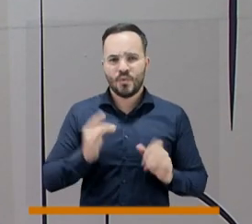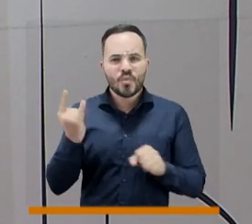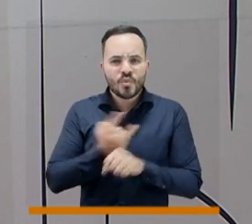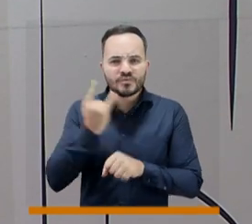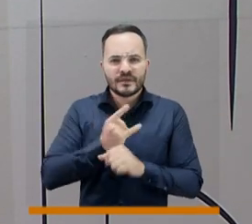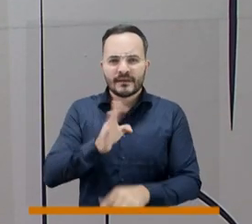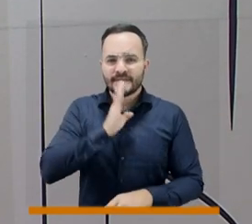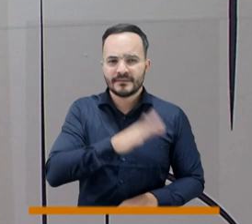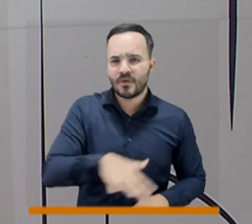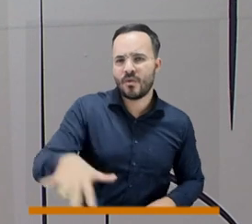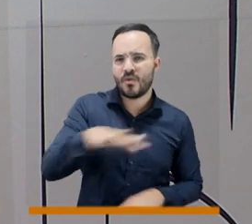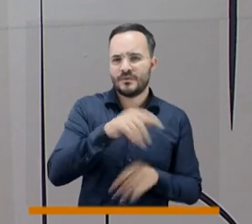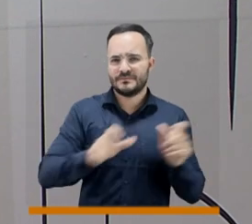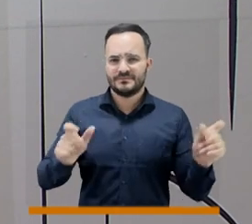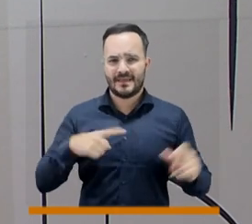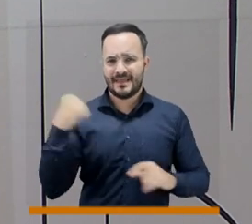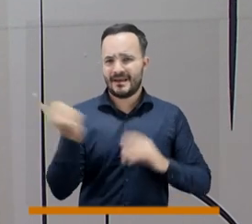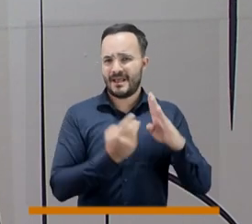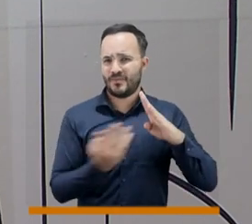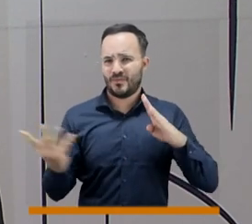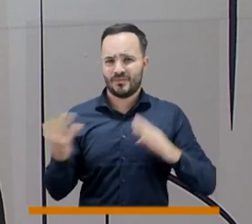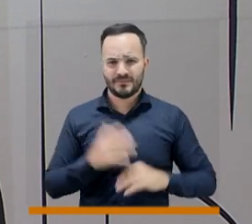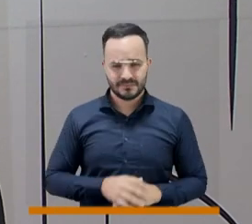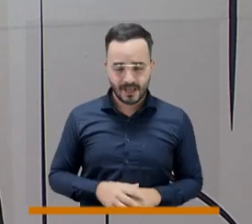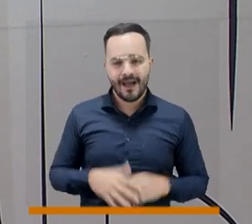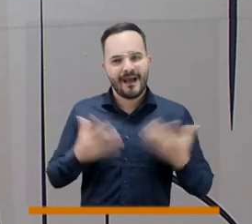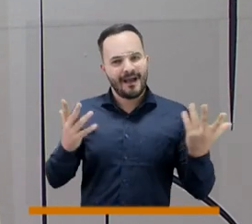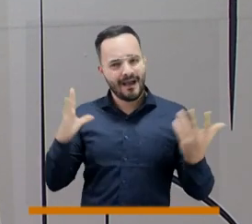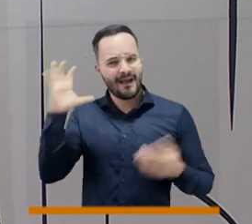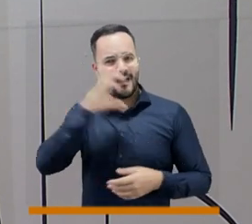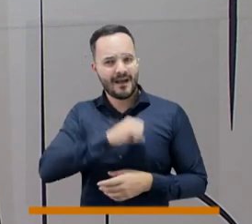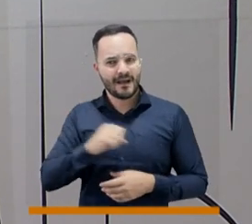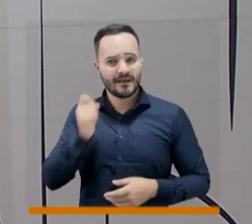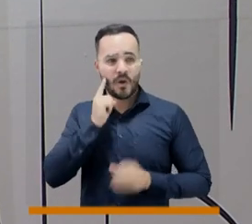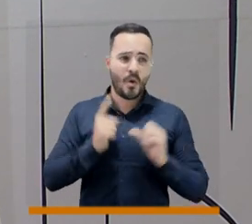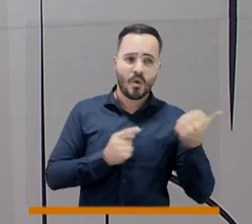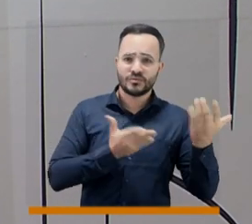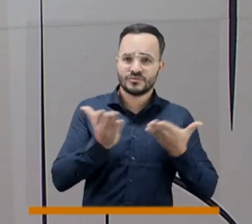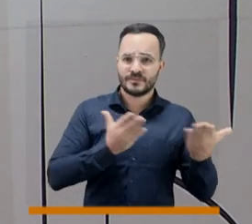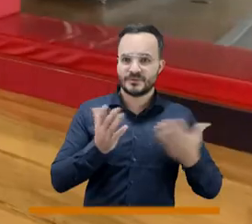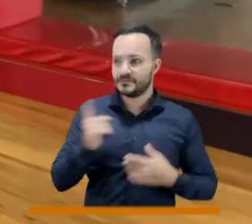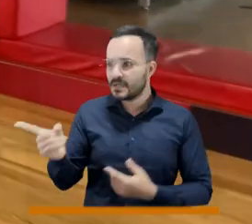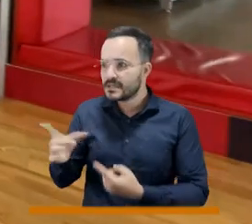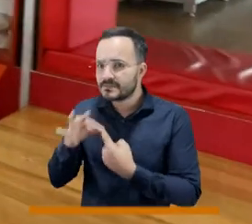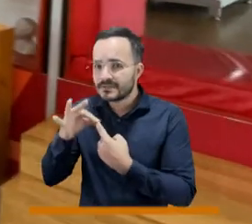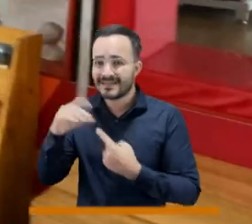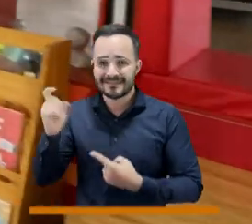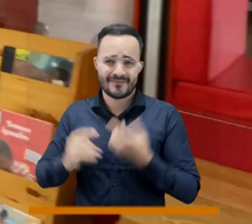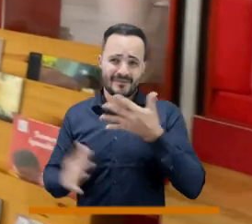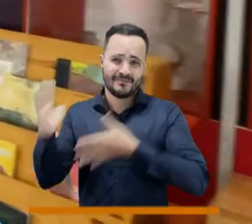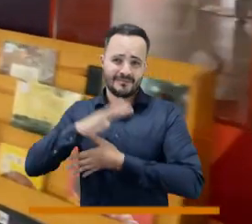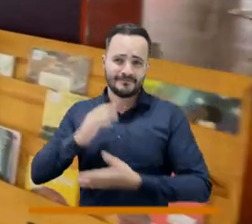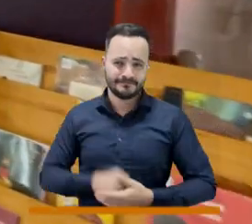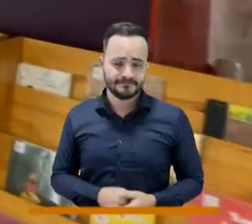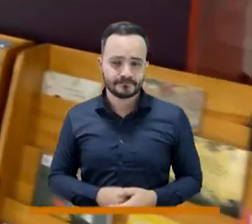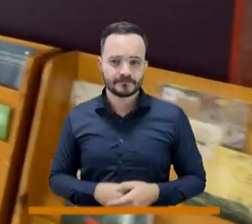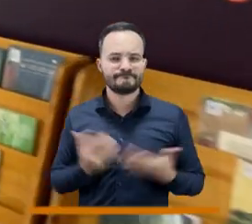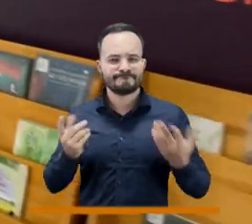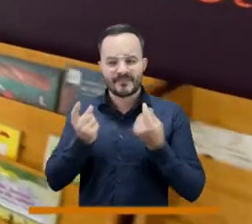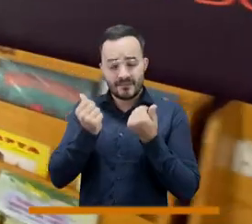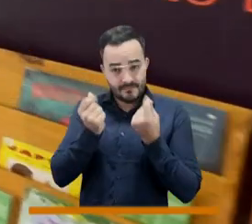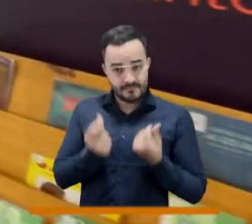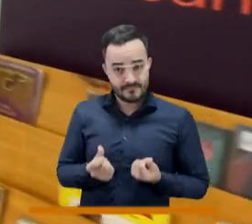social, de utilidad pública. Por lo tanto, debe tener preferencia frente a cualquier otro servicio.